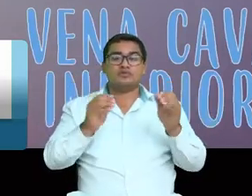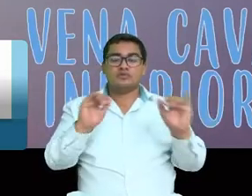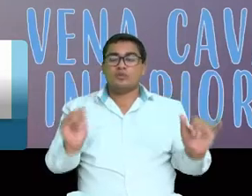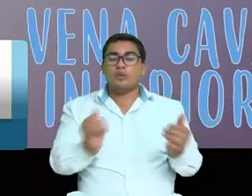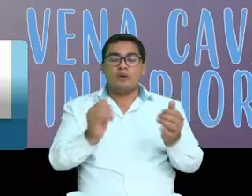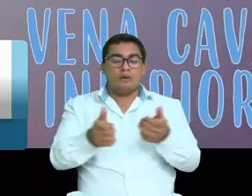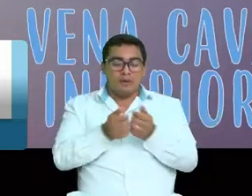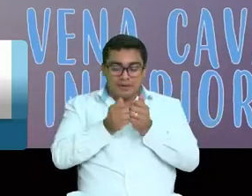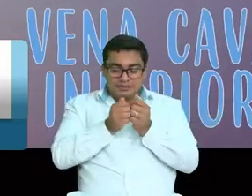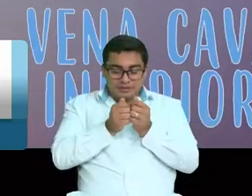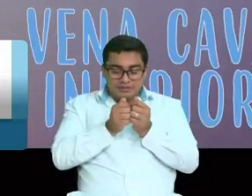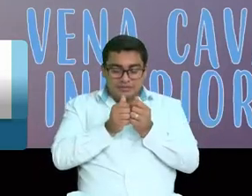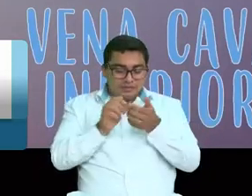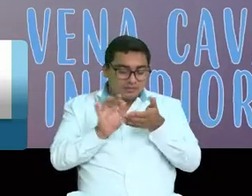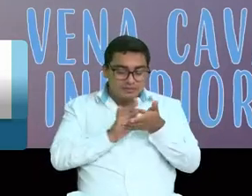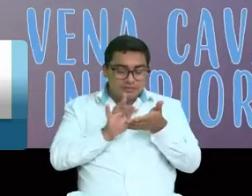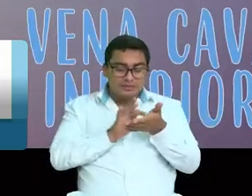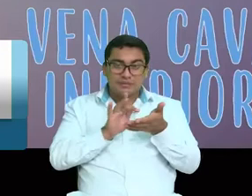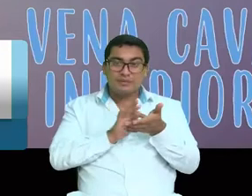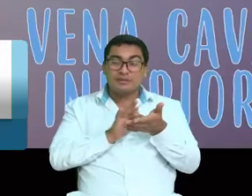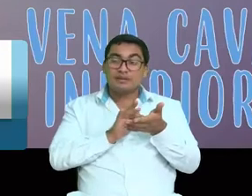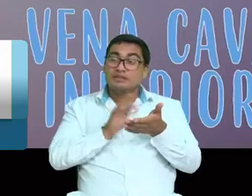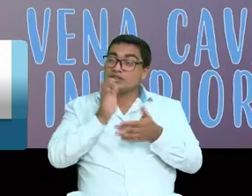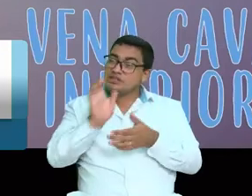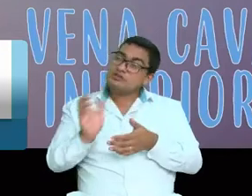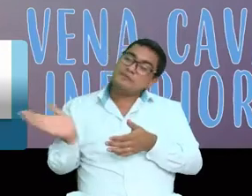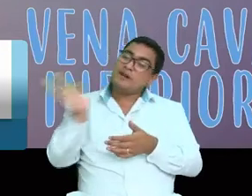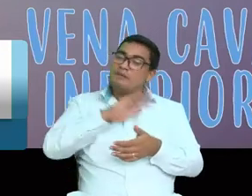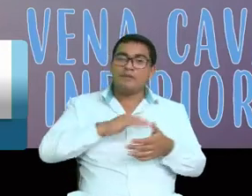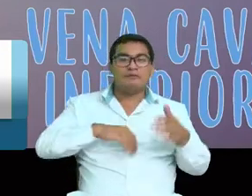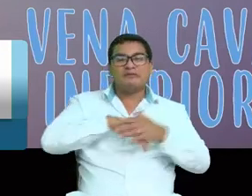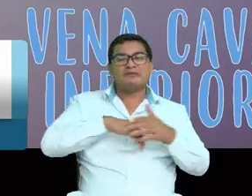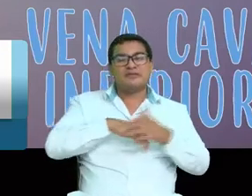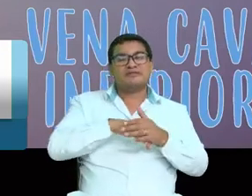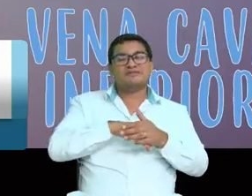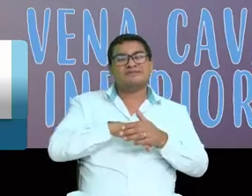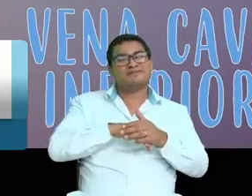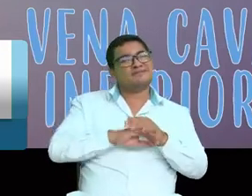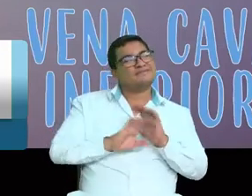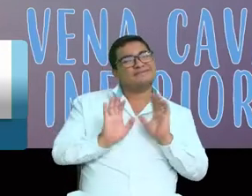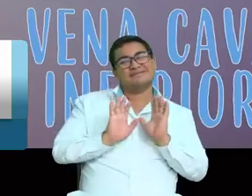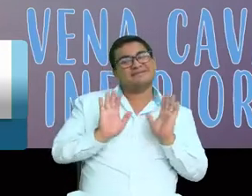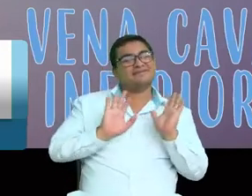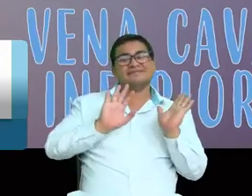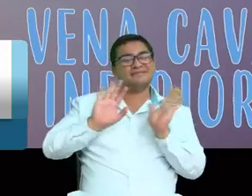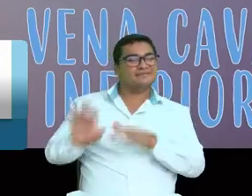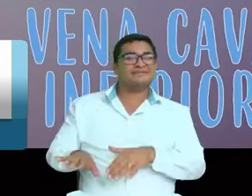electrónicos. Mm. Y cuando lo querés poner a hacer una actividad física que lleve, que requiera